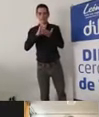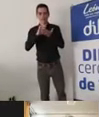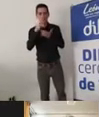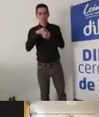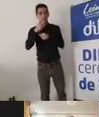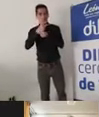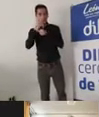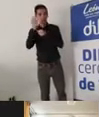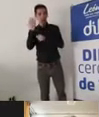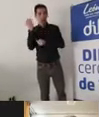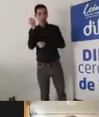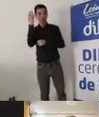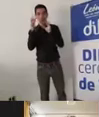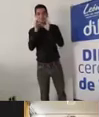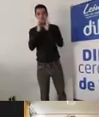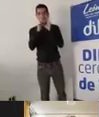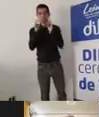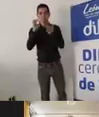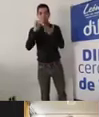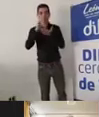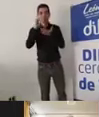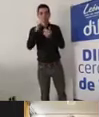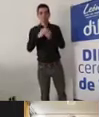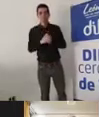alguna América Latina tiene unos retos enormes y